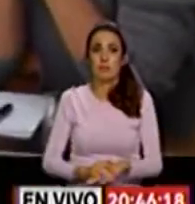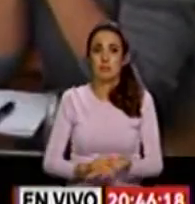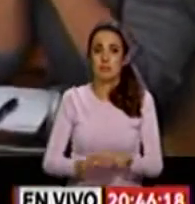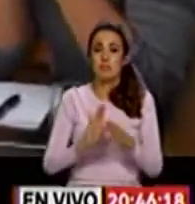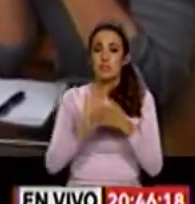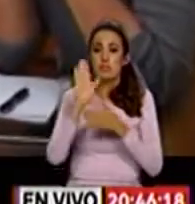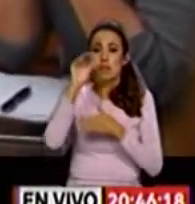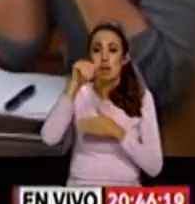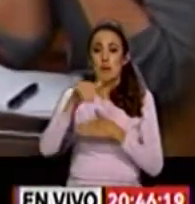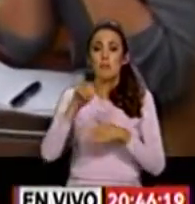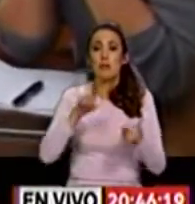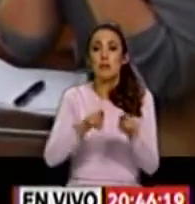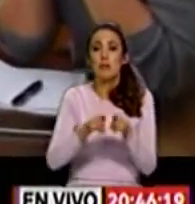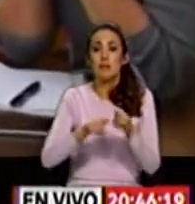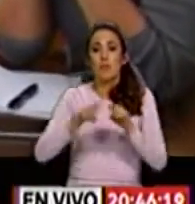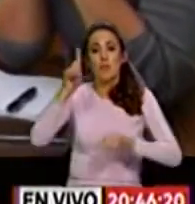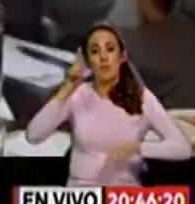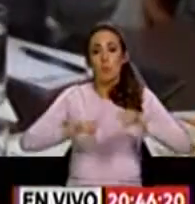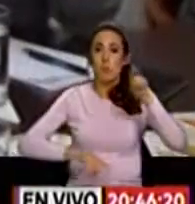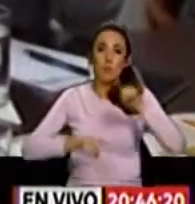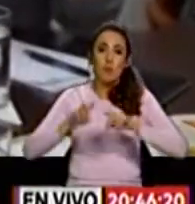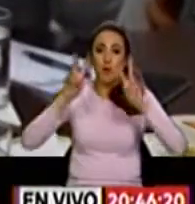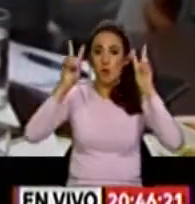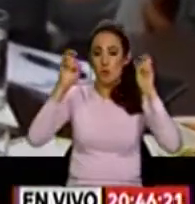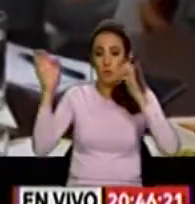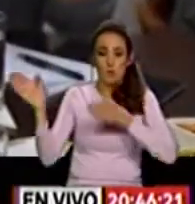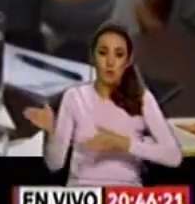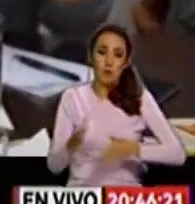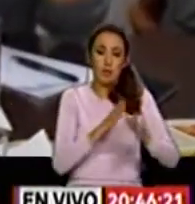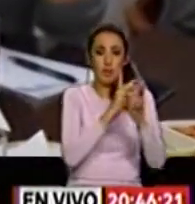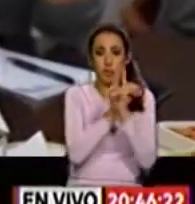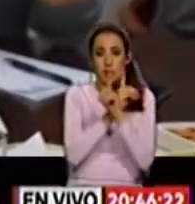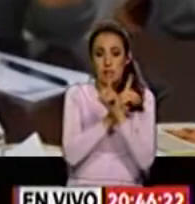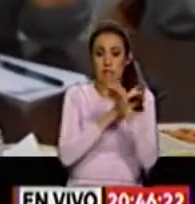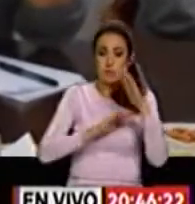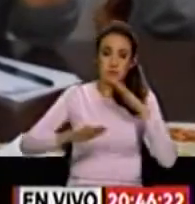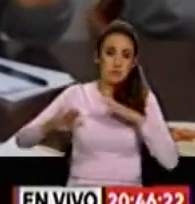Iberoamericana trabajará con el gobierno en varios temas prioritarios como ambiente, discapacidad,